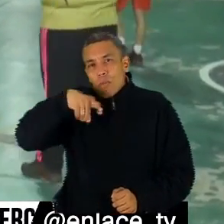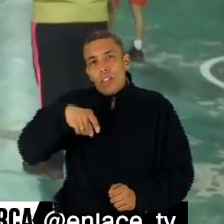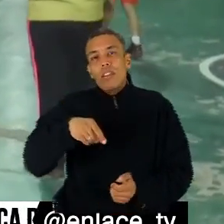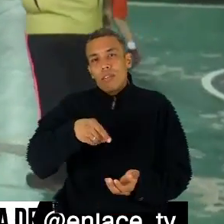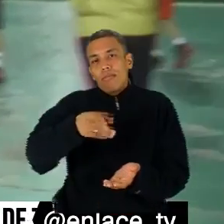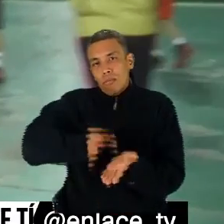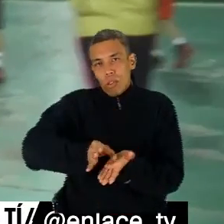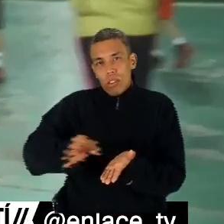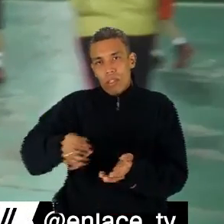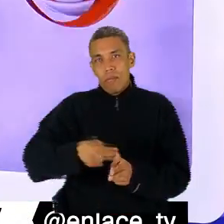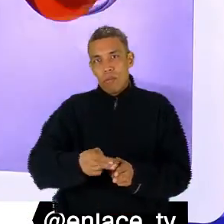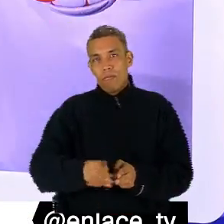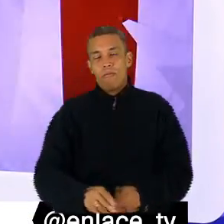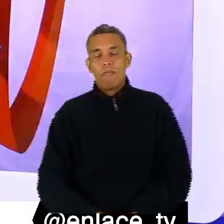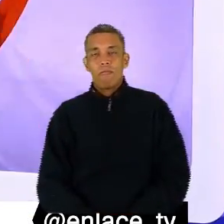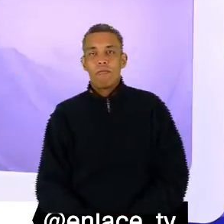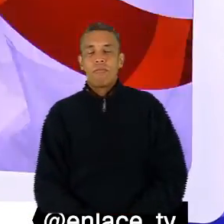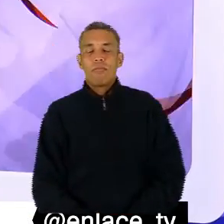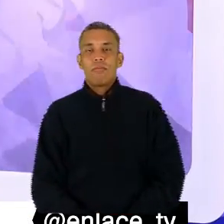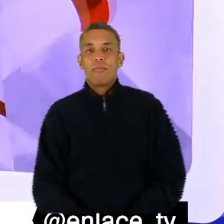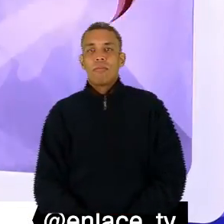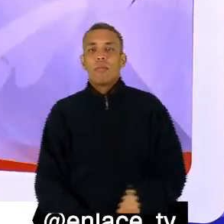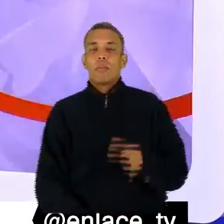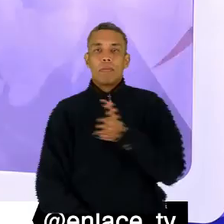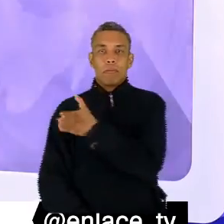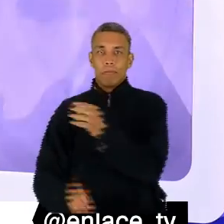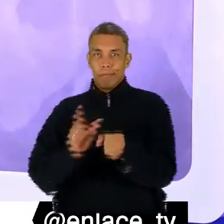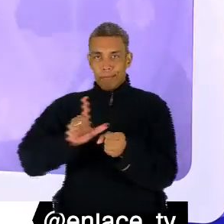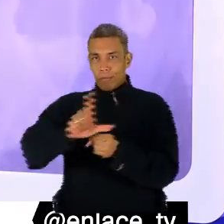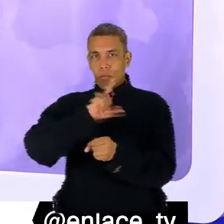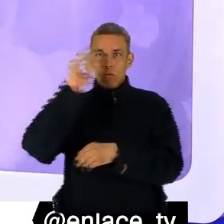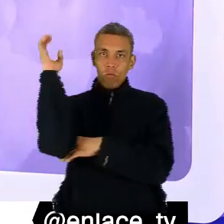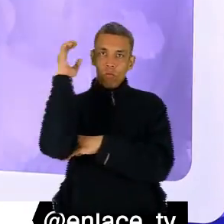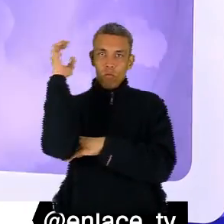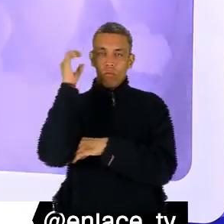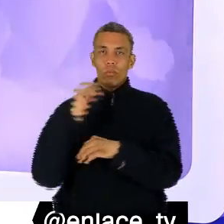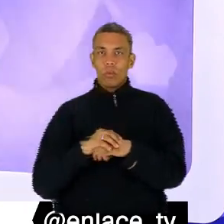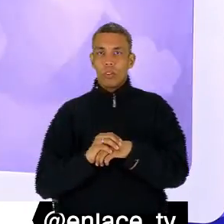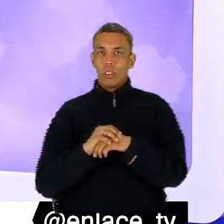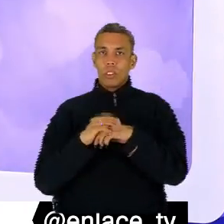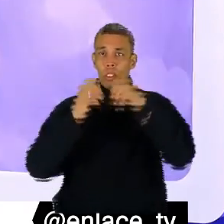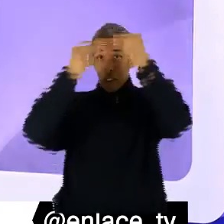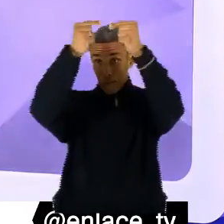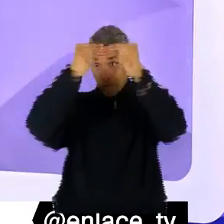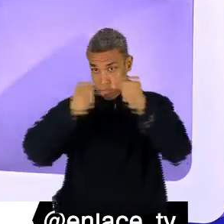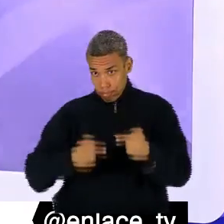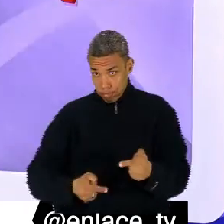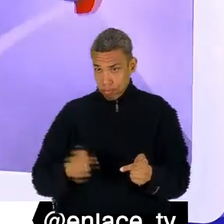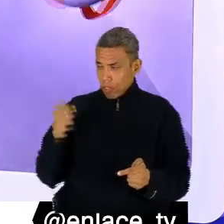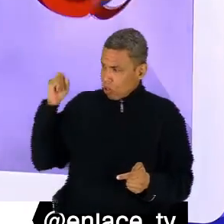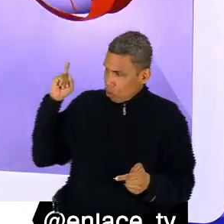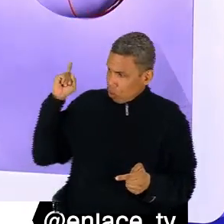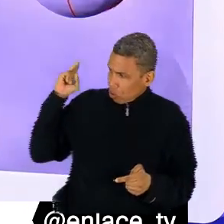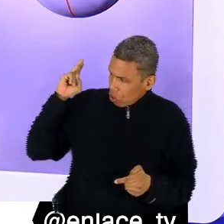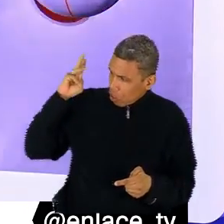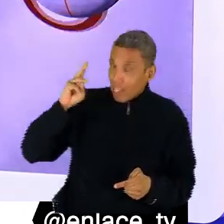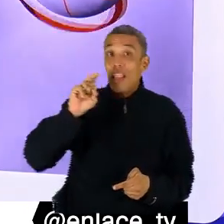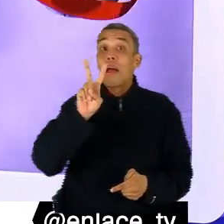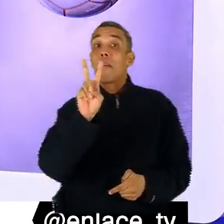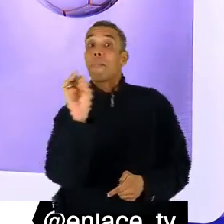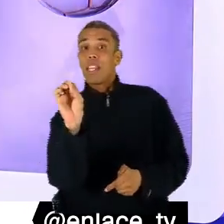Bucaramanga. Se viene la fecha número 20 de la Liga del Fútbol de nuestro país. Alianza Petrolera jugará el